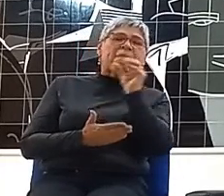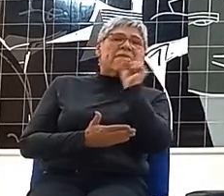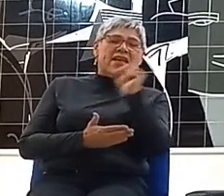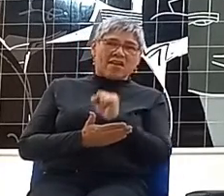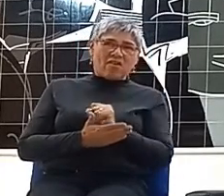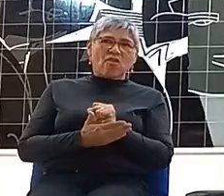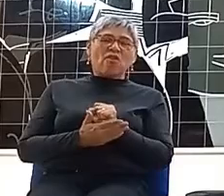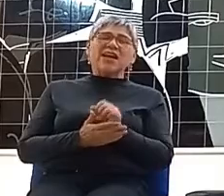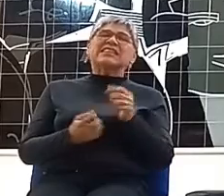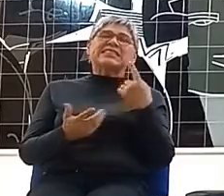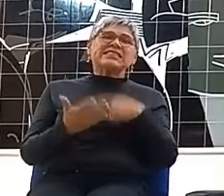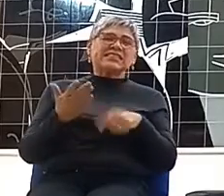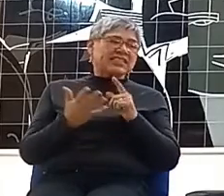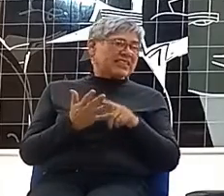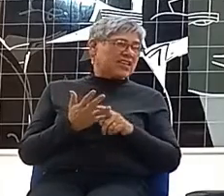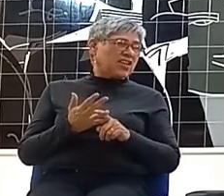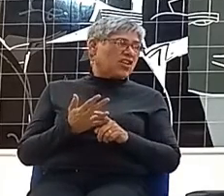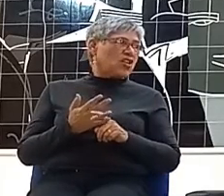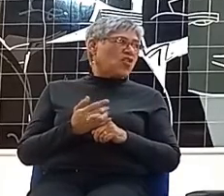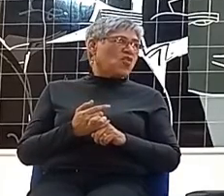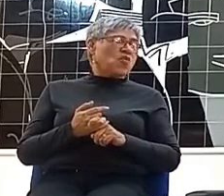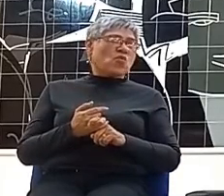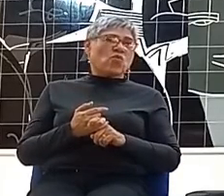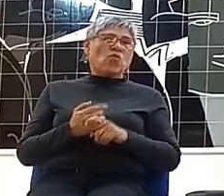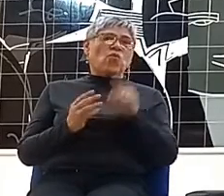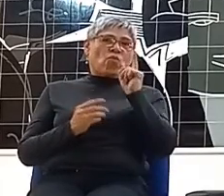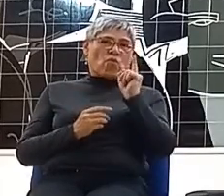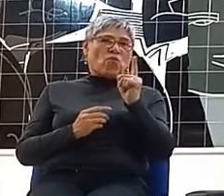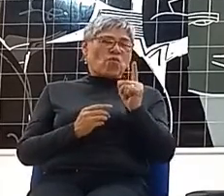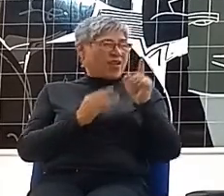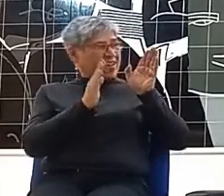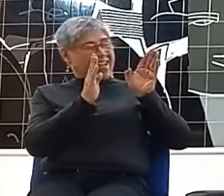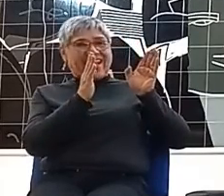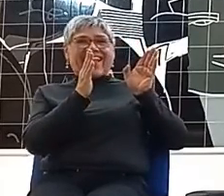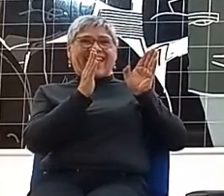precisamente, es un poema que está dedicado a usted.